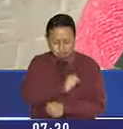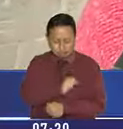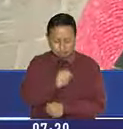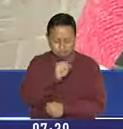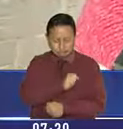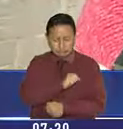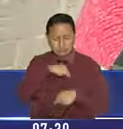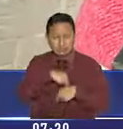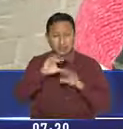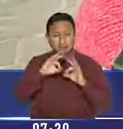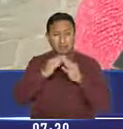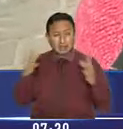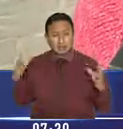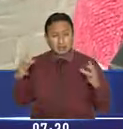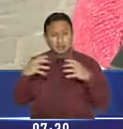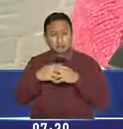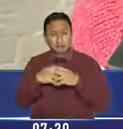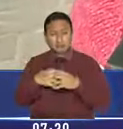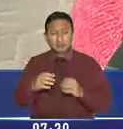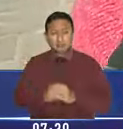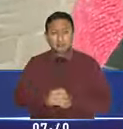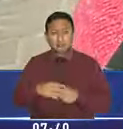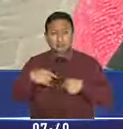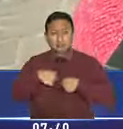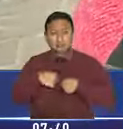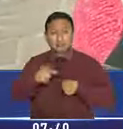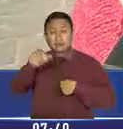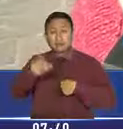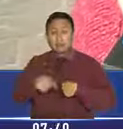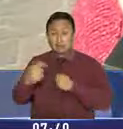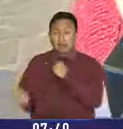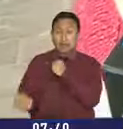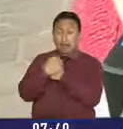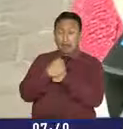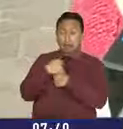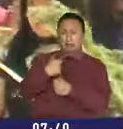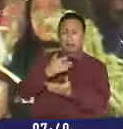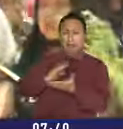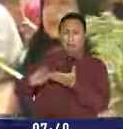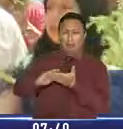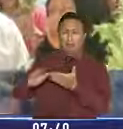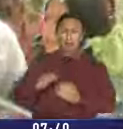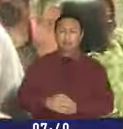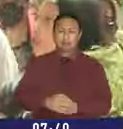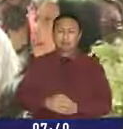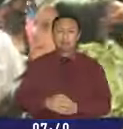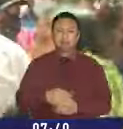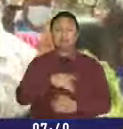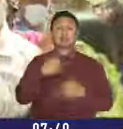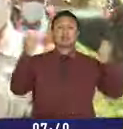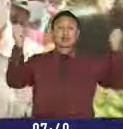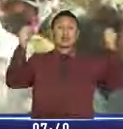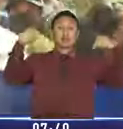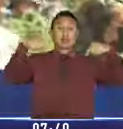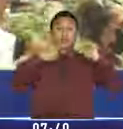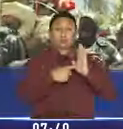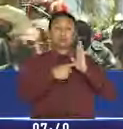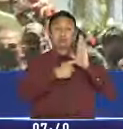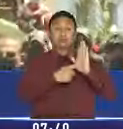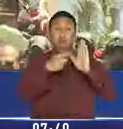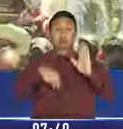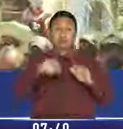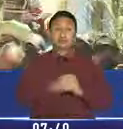de perdonar a los que nos han ofendido. Pues los ramos son una representación de las palmas de olivos que se